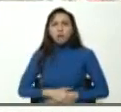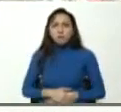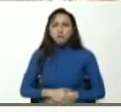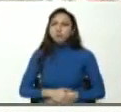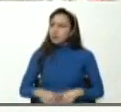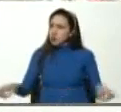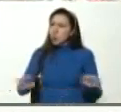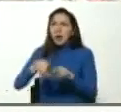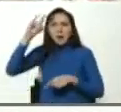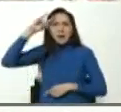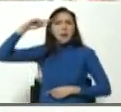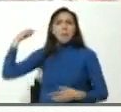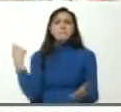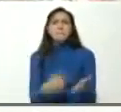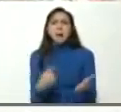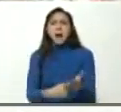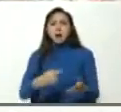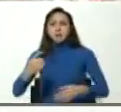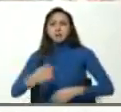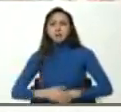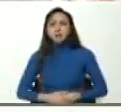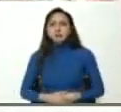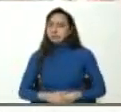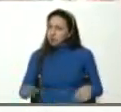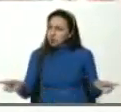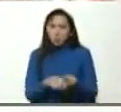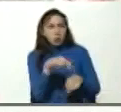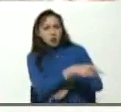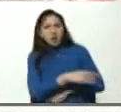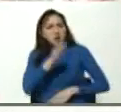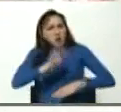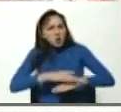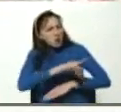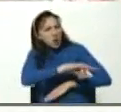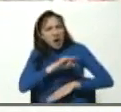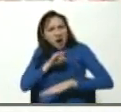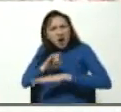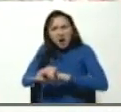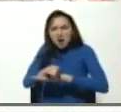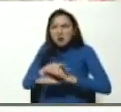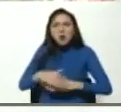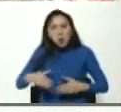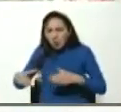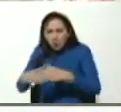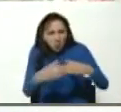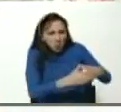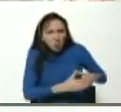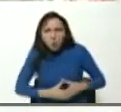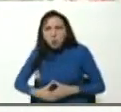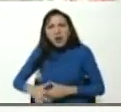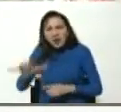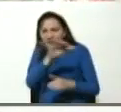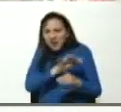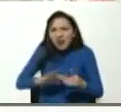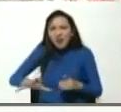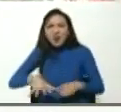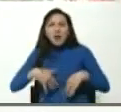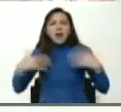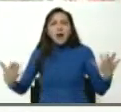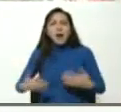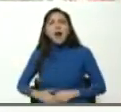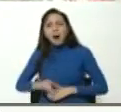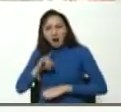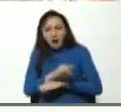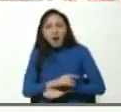el los llevaron a que traicionaran un puñado pequeño traicionado y